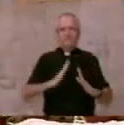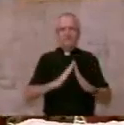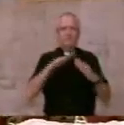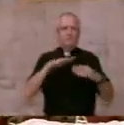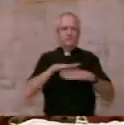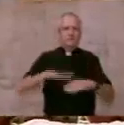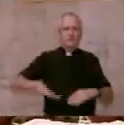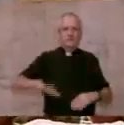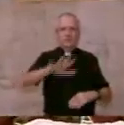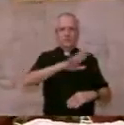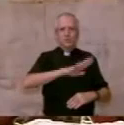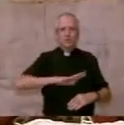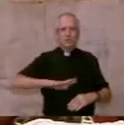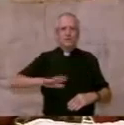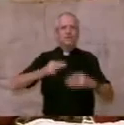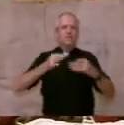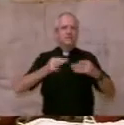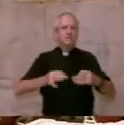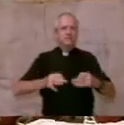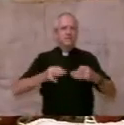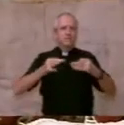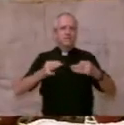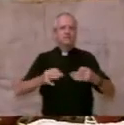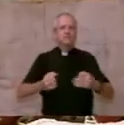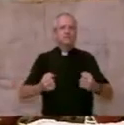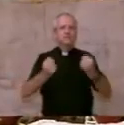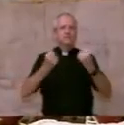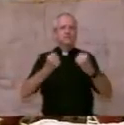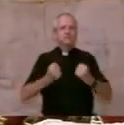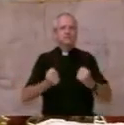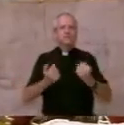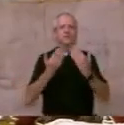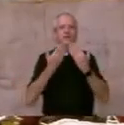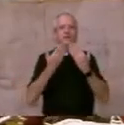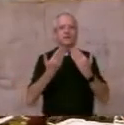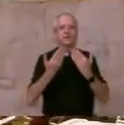y en todo lugar, Señor Padre Santo, Dios Todopoderoso y Eterno,